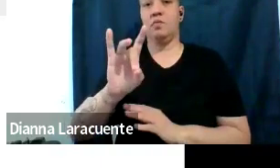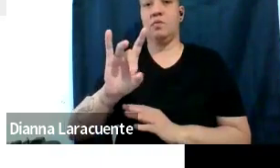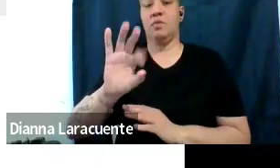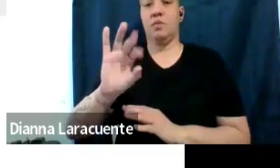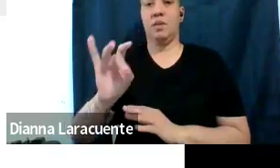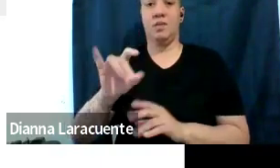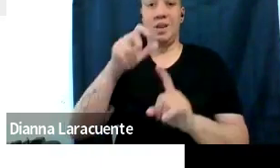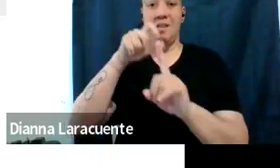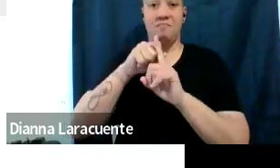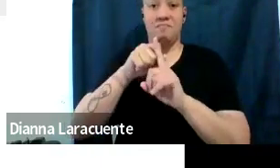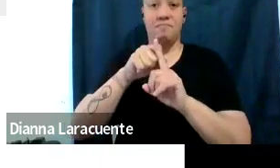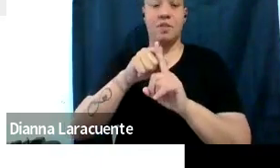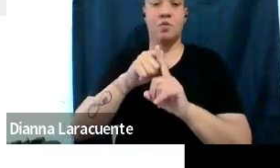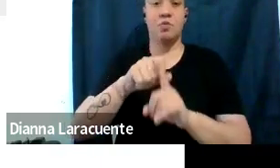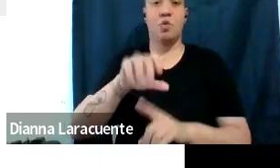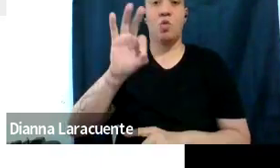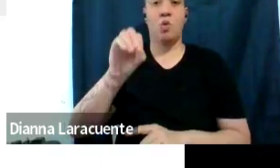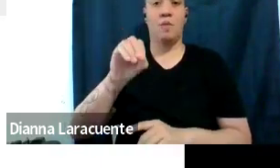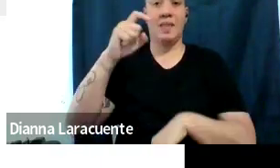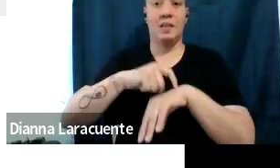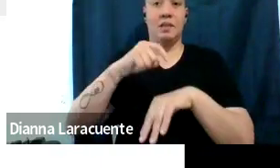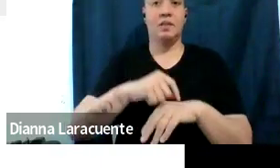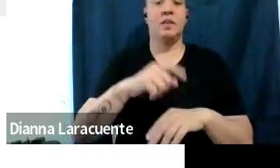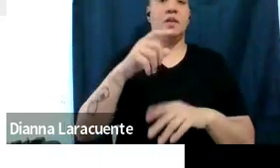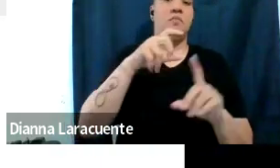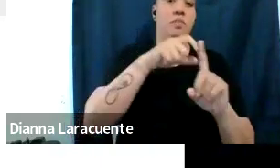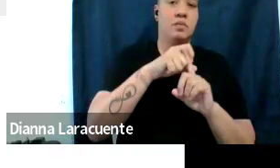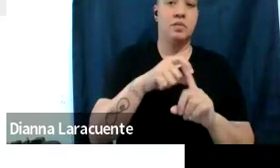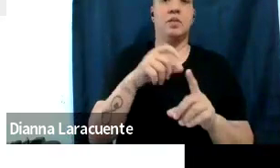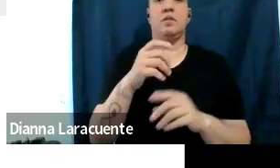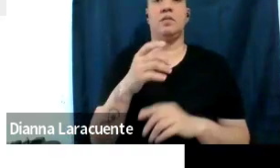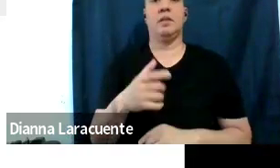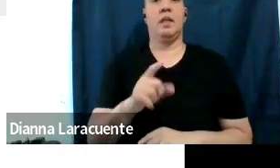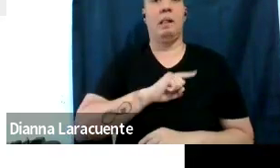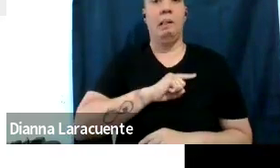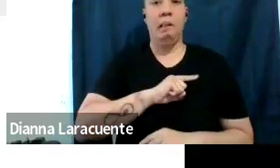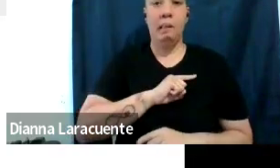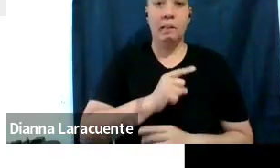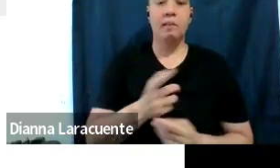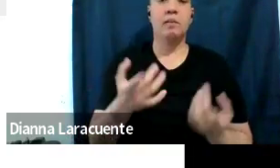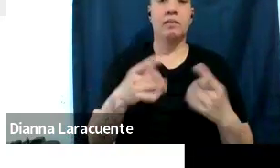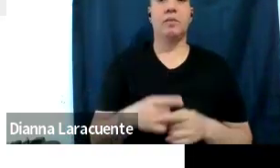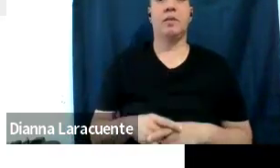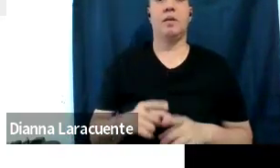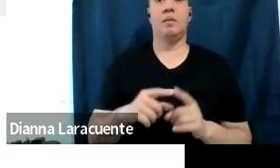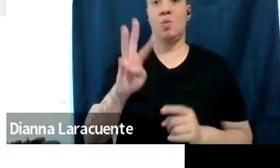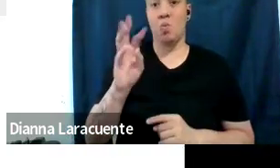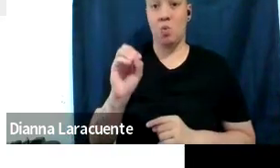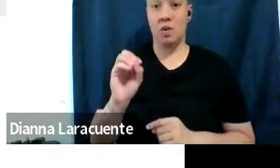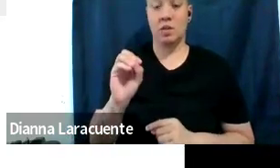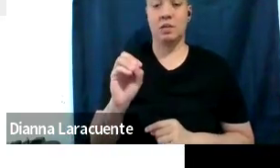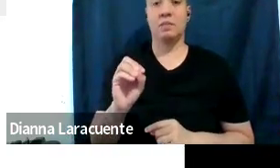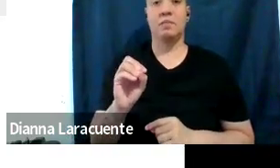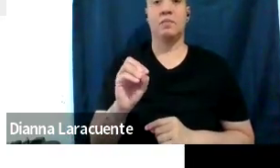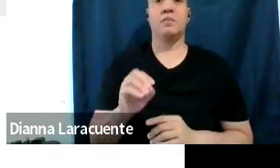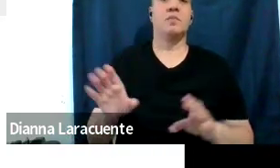veces. Usted sabe, te arrestan una vez y a ti te da taquicardia. Ay, pero son 40. Y le